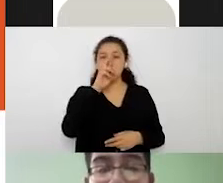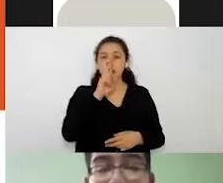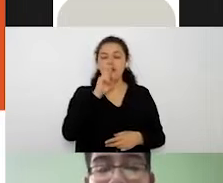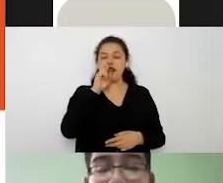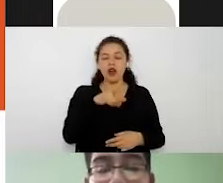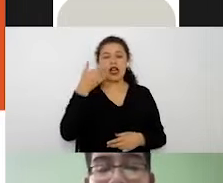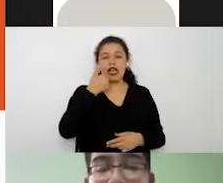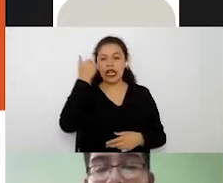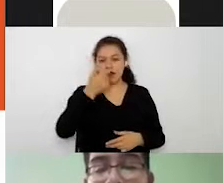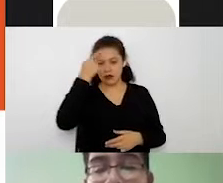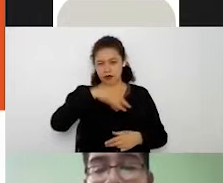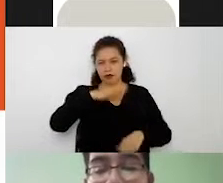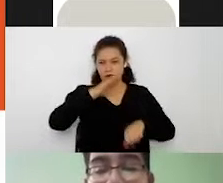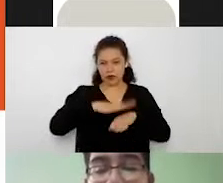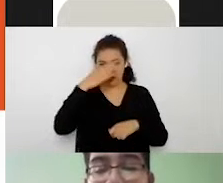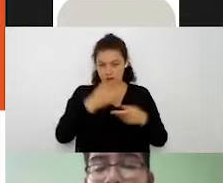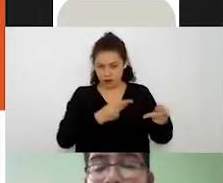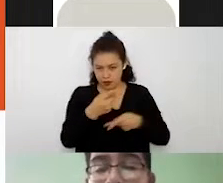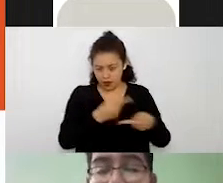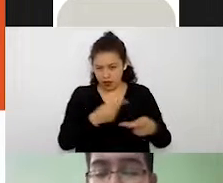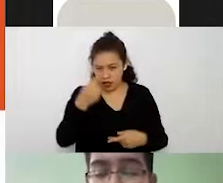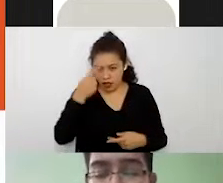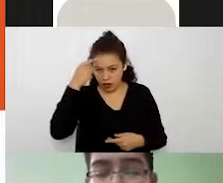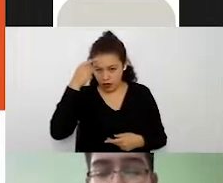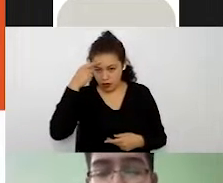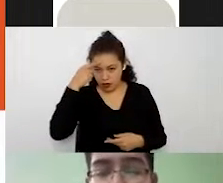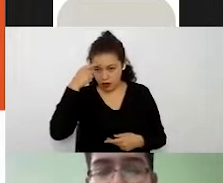con las mejores armas a fin de salvaguardar